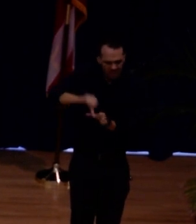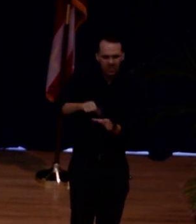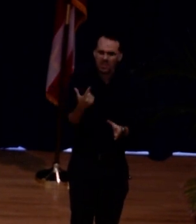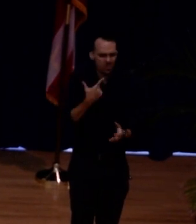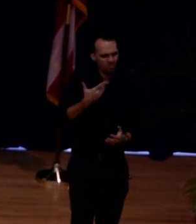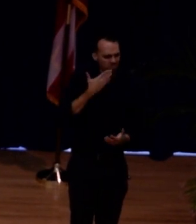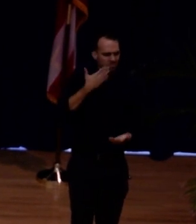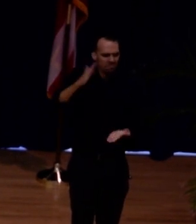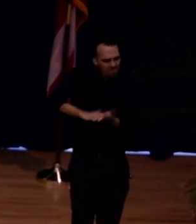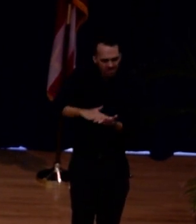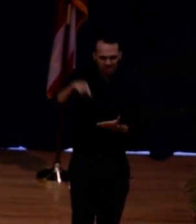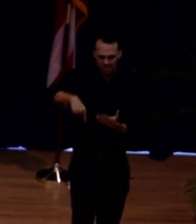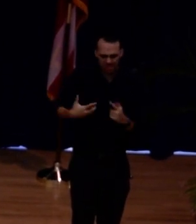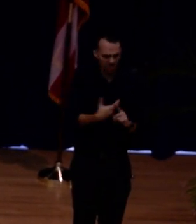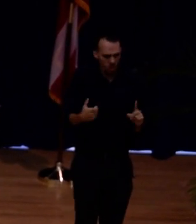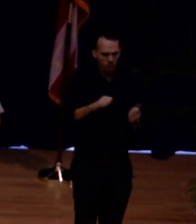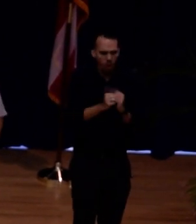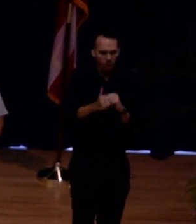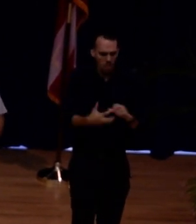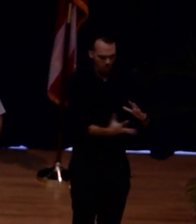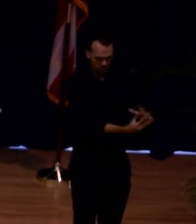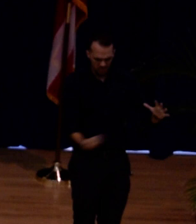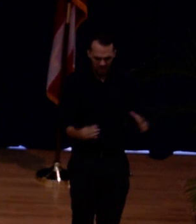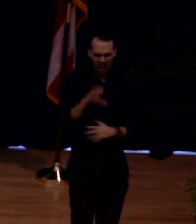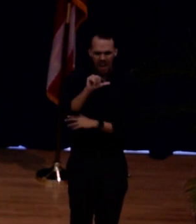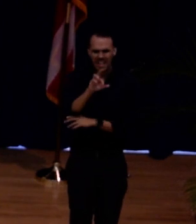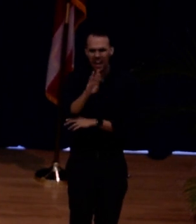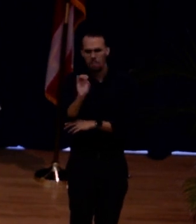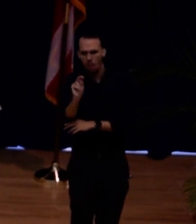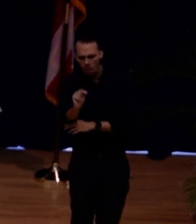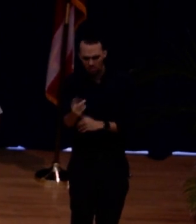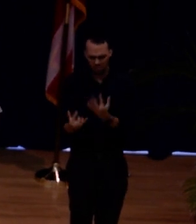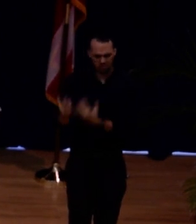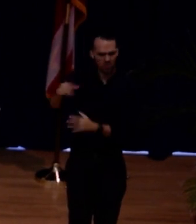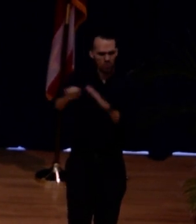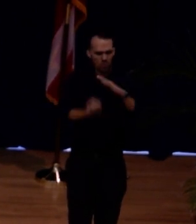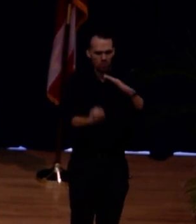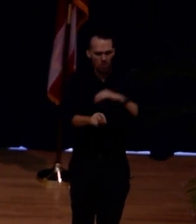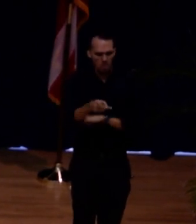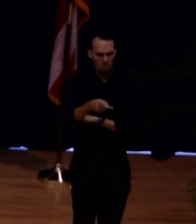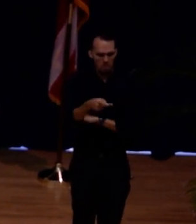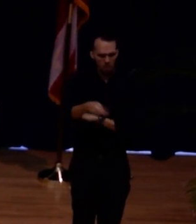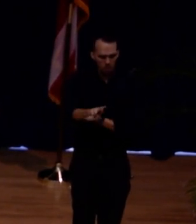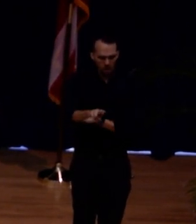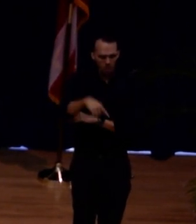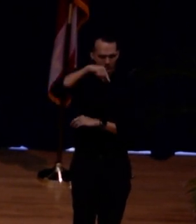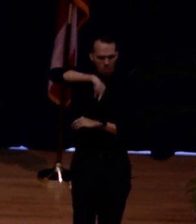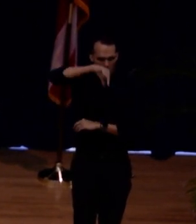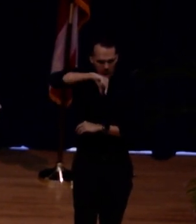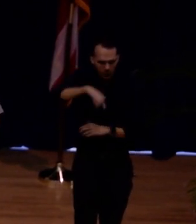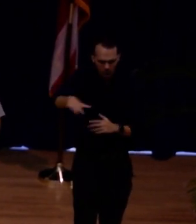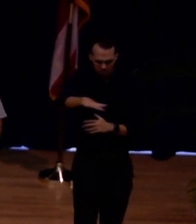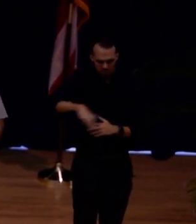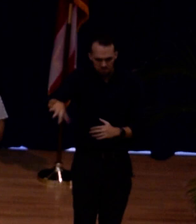afectan de donde extraen esos materiales, ¿verdad? El carbón que están quemando en el sur de Puerto Rico afecta a unas comunidades de